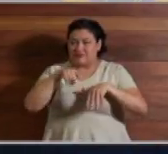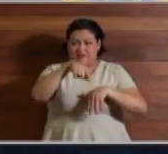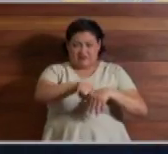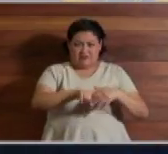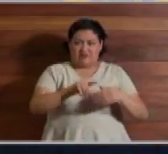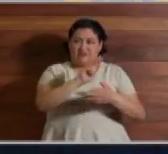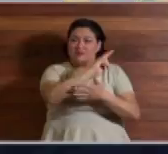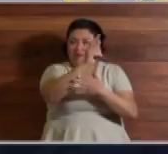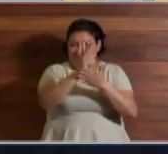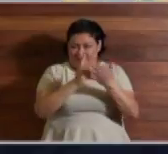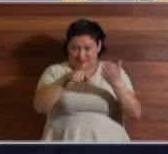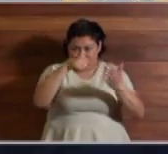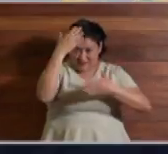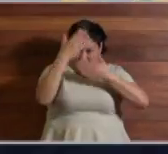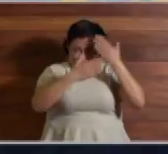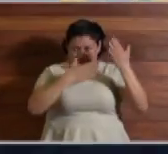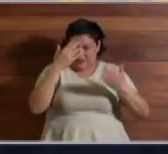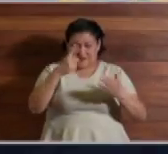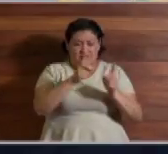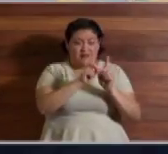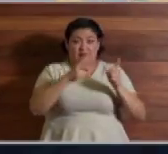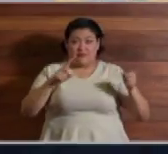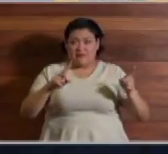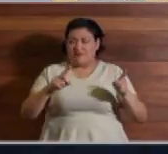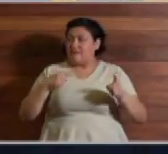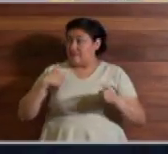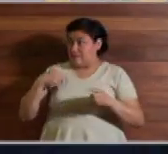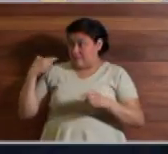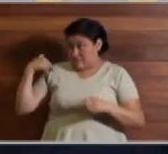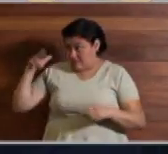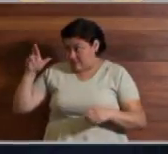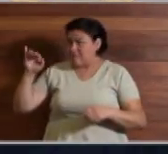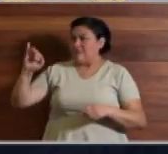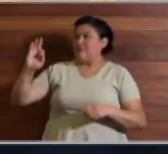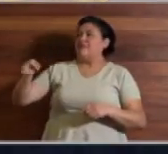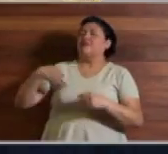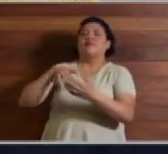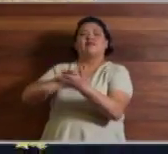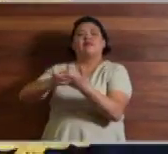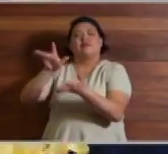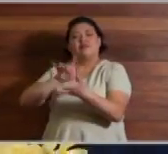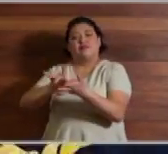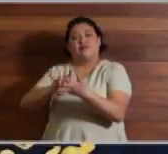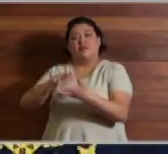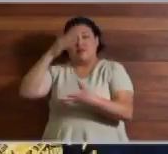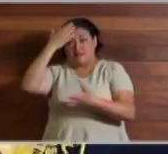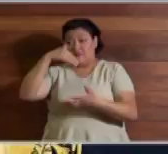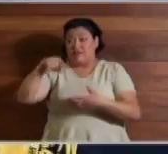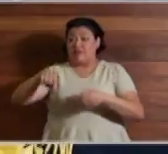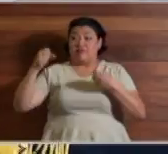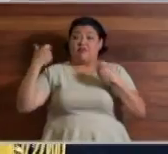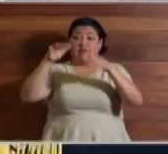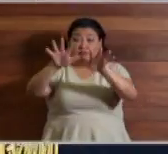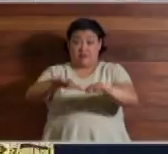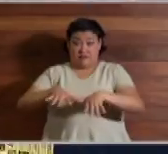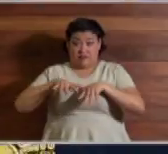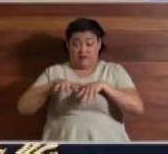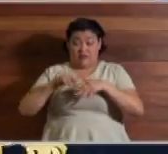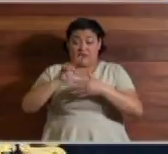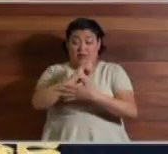Desarrollo asume con toda la responsabilidad. Déjenme decirles que este seminario es parte de un proyecto más